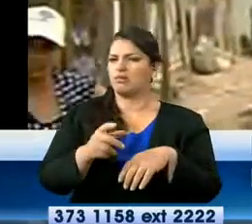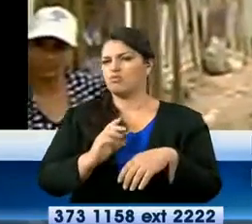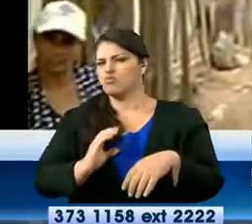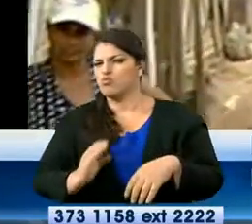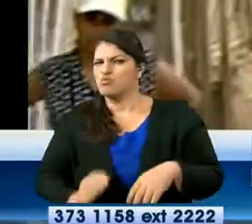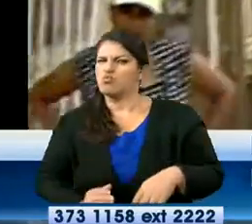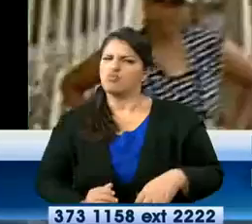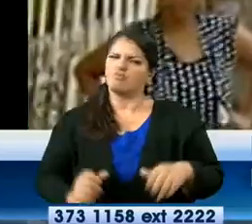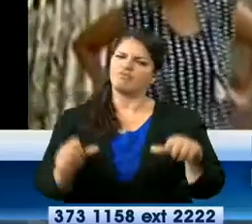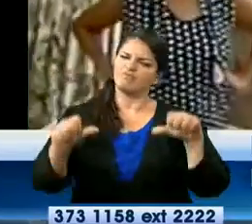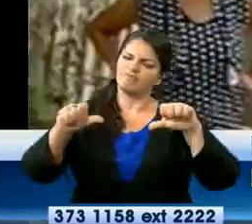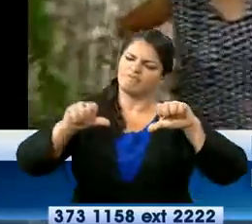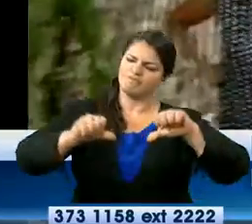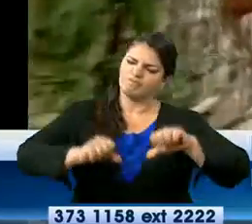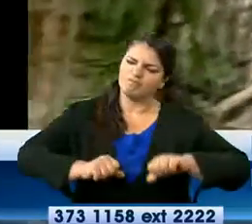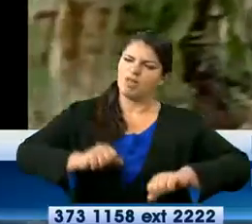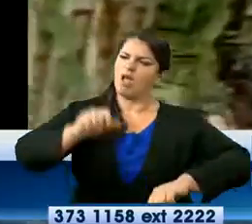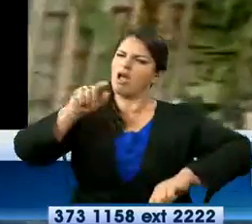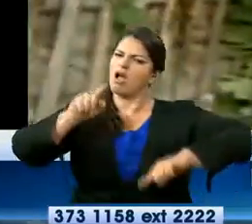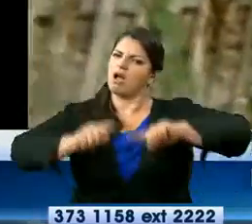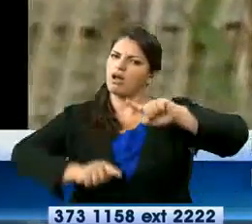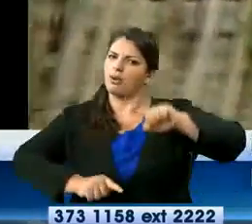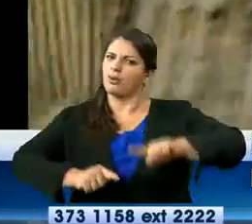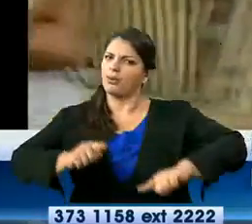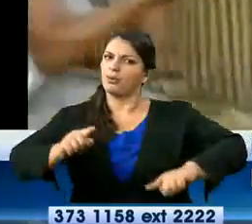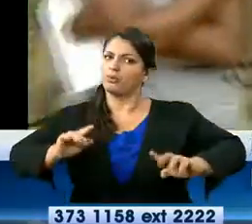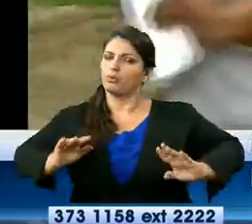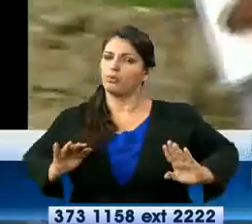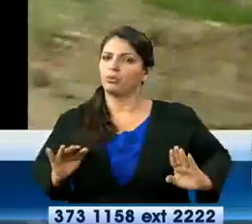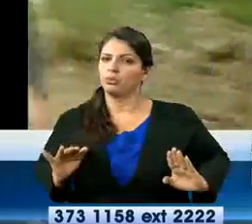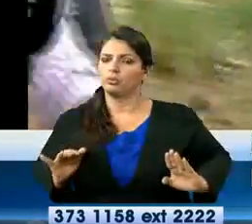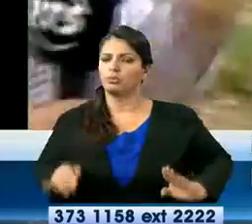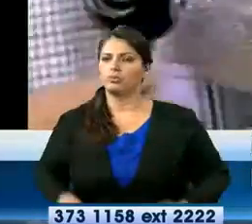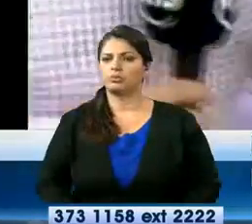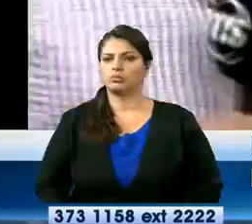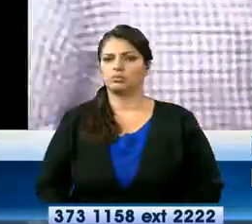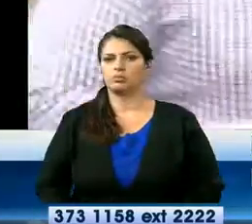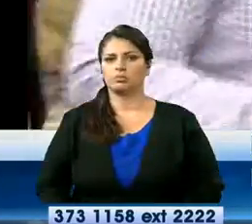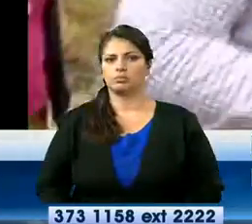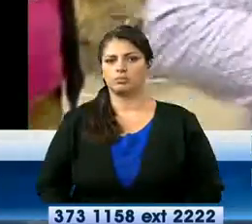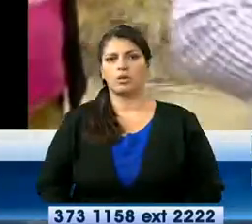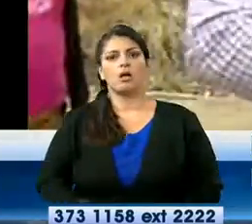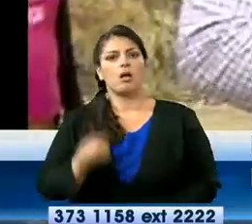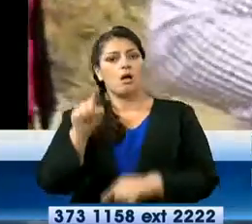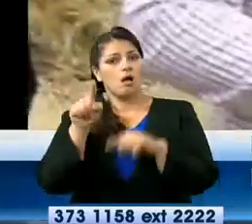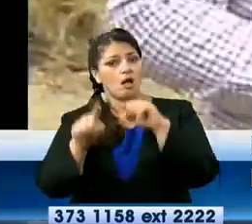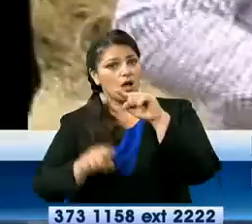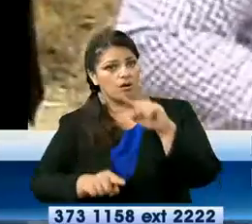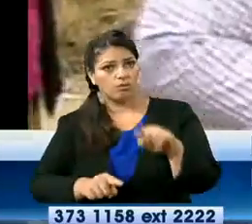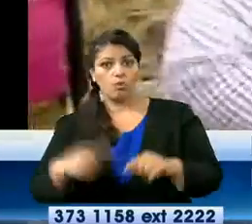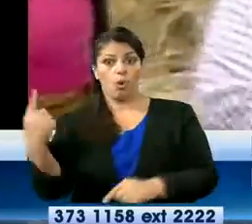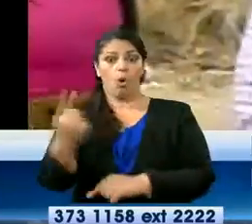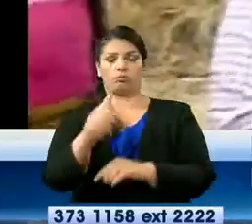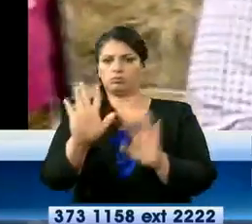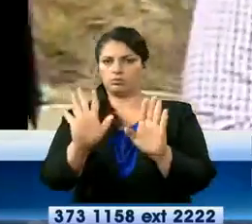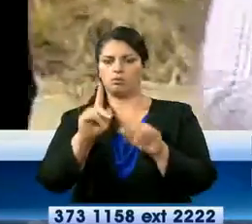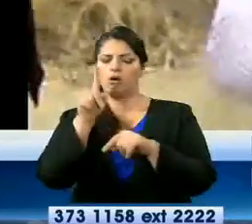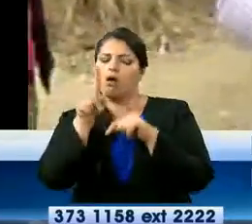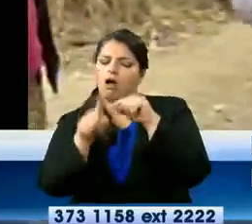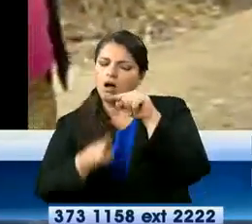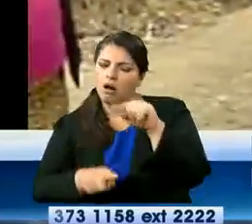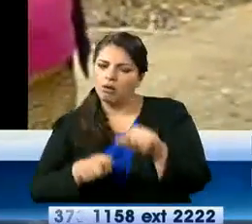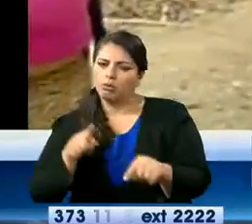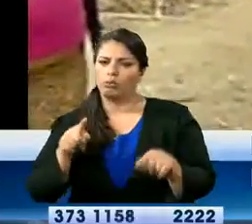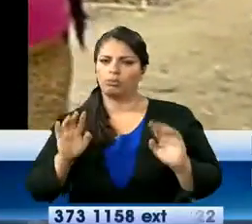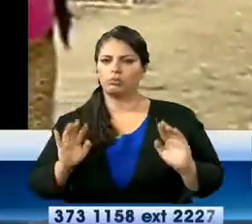que de pronto parece que no están cumpliendo a cabalidad con su trabajo. Ciertos, no estoy generalizando por si acaso. Y